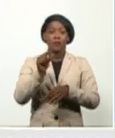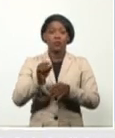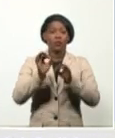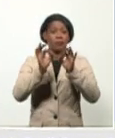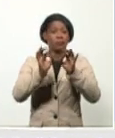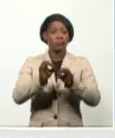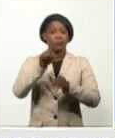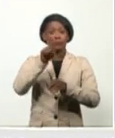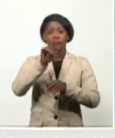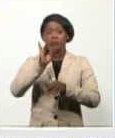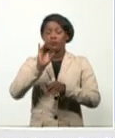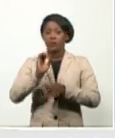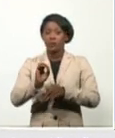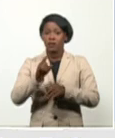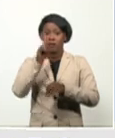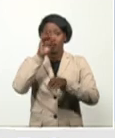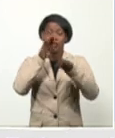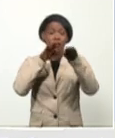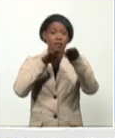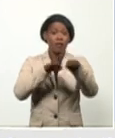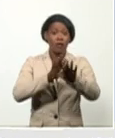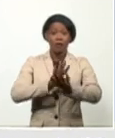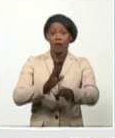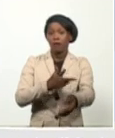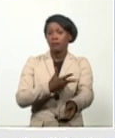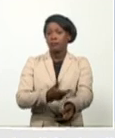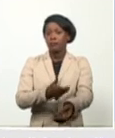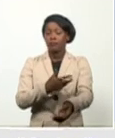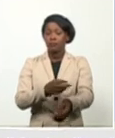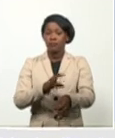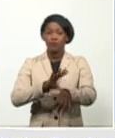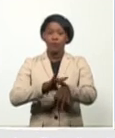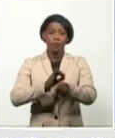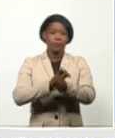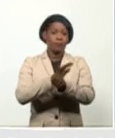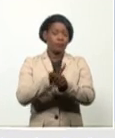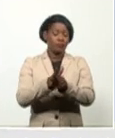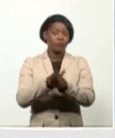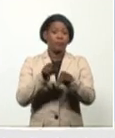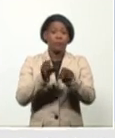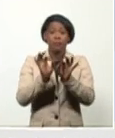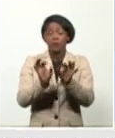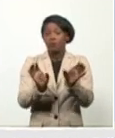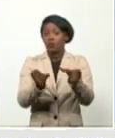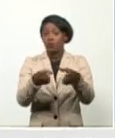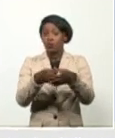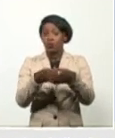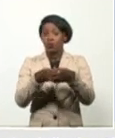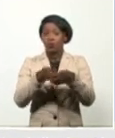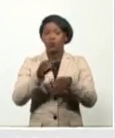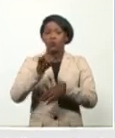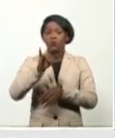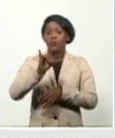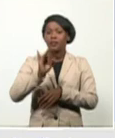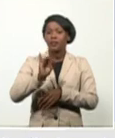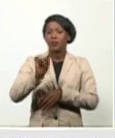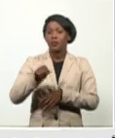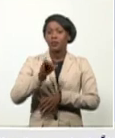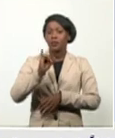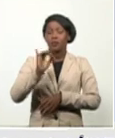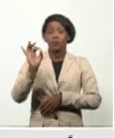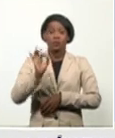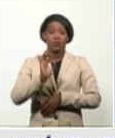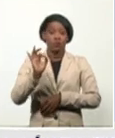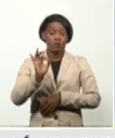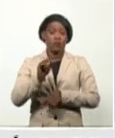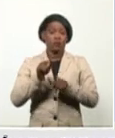Ingresados, ya diagnosticados con la COVID-19. Y de ellos, el 97,6%,